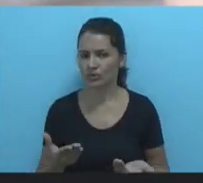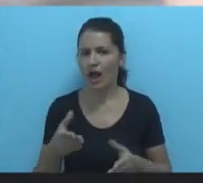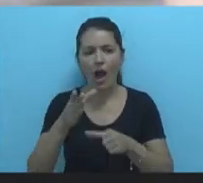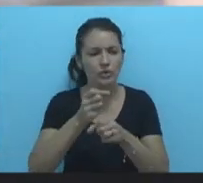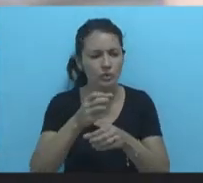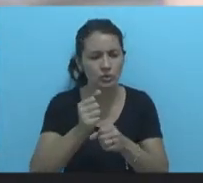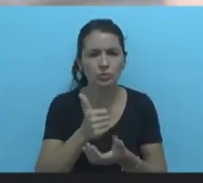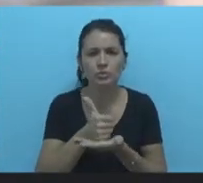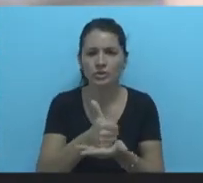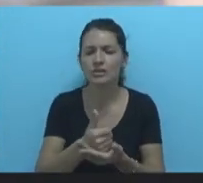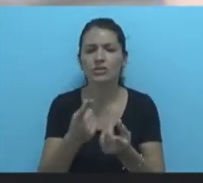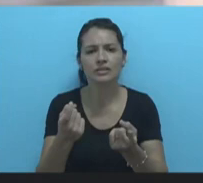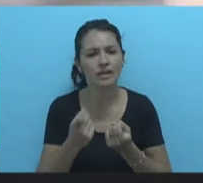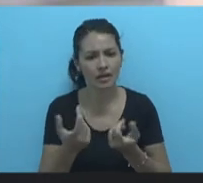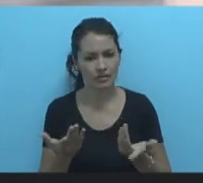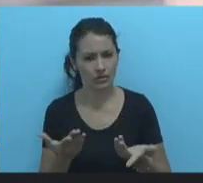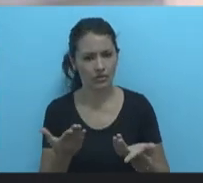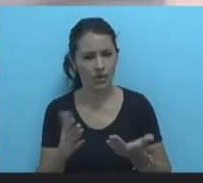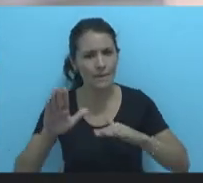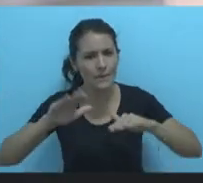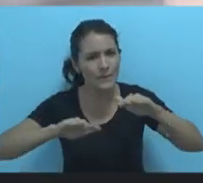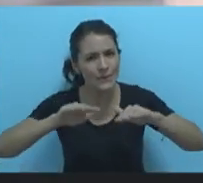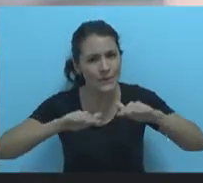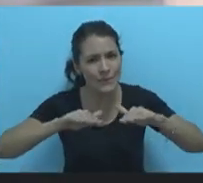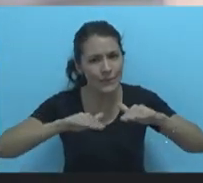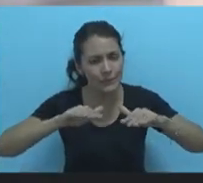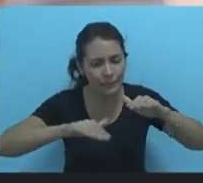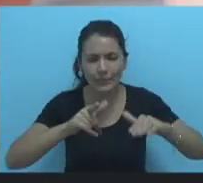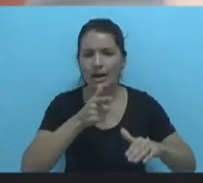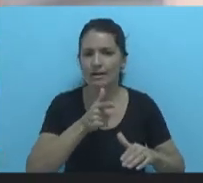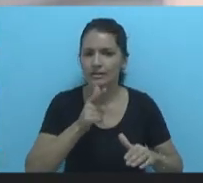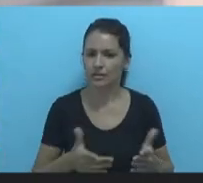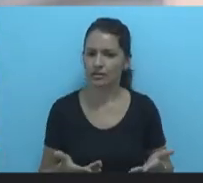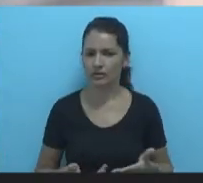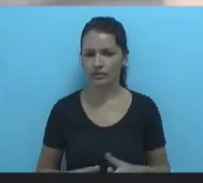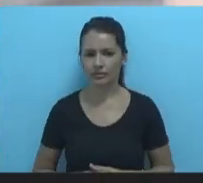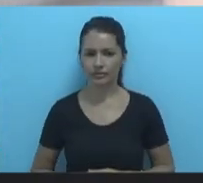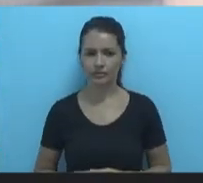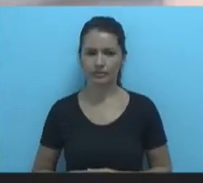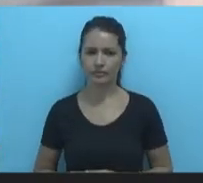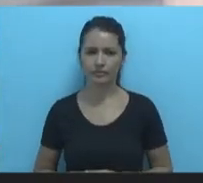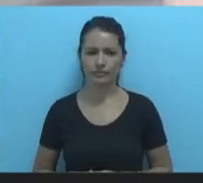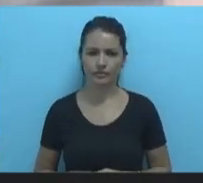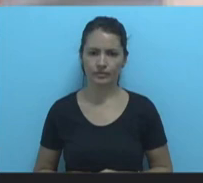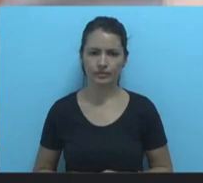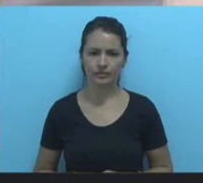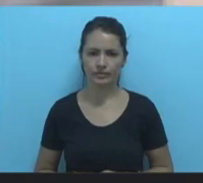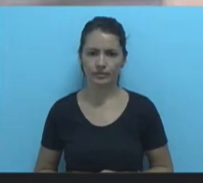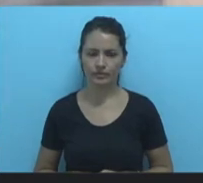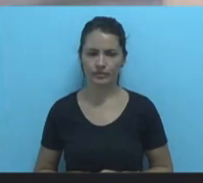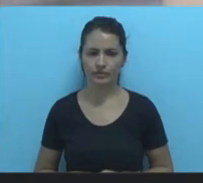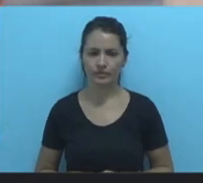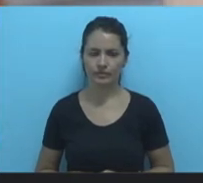de pasajeros con un aporte similar o equitativo por parte de Nación, que subsidia gran parte de la tarifa de